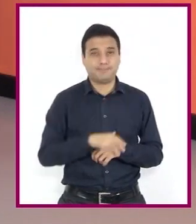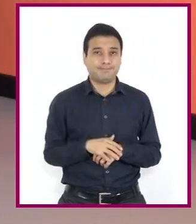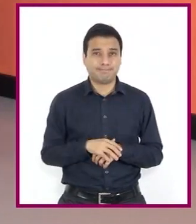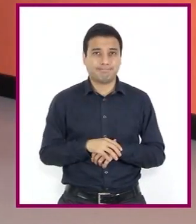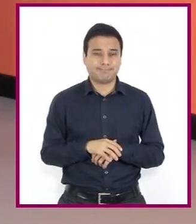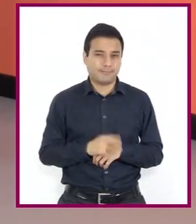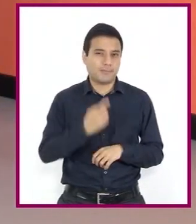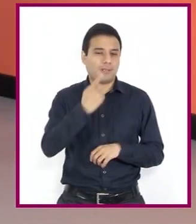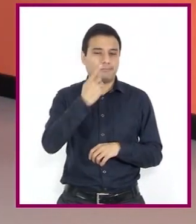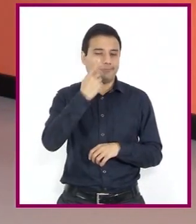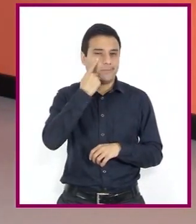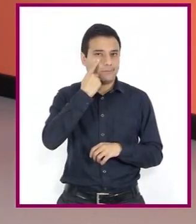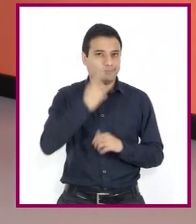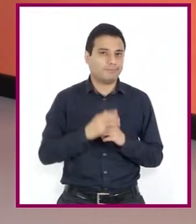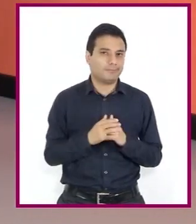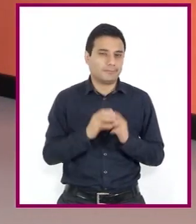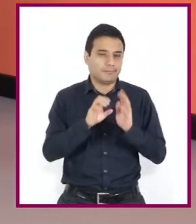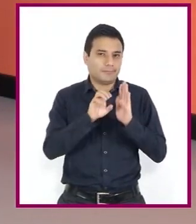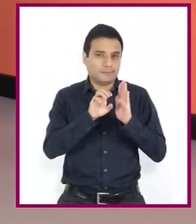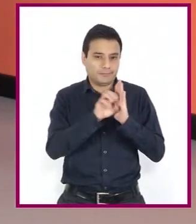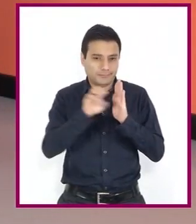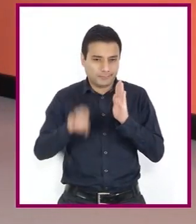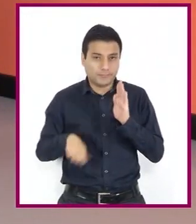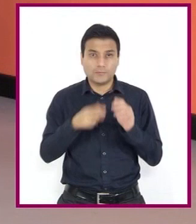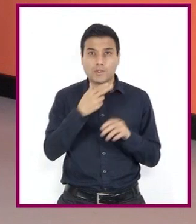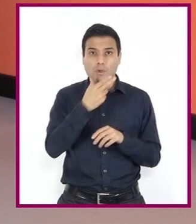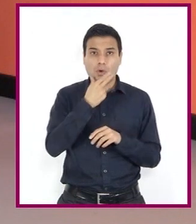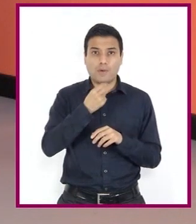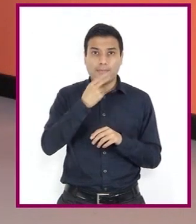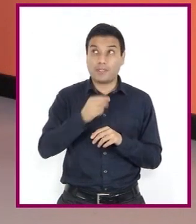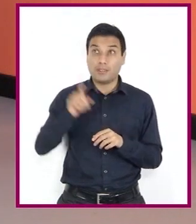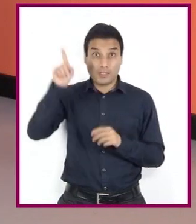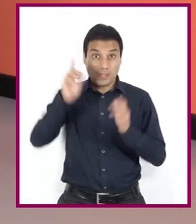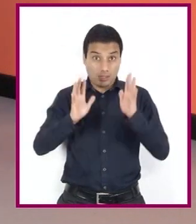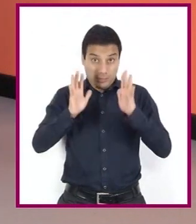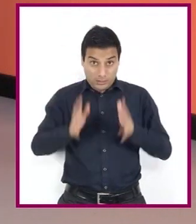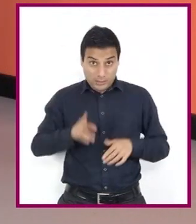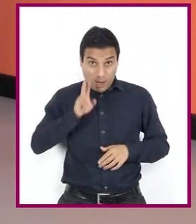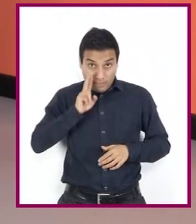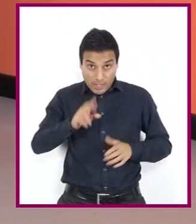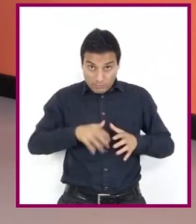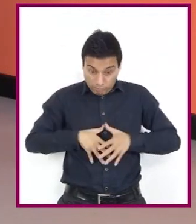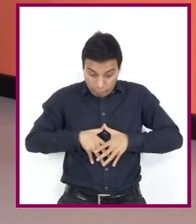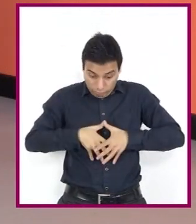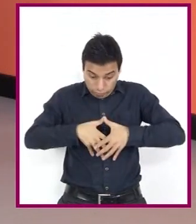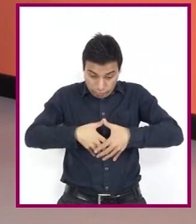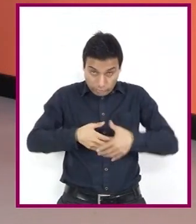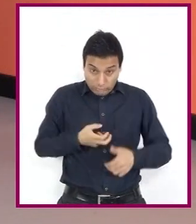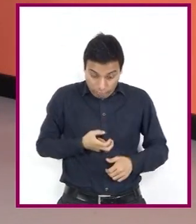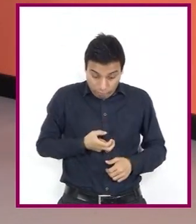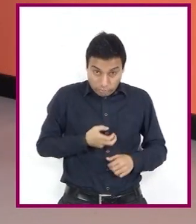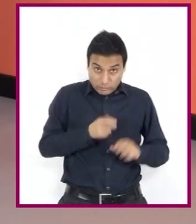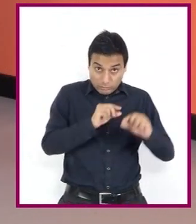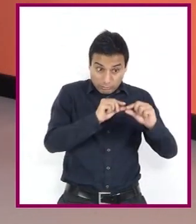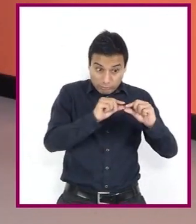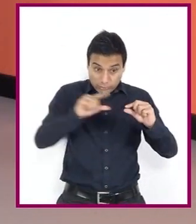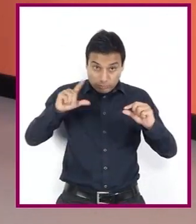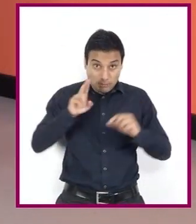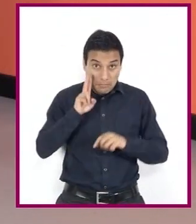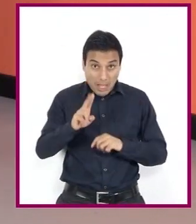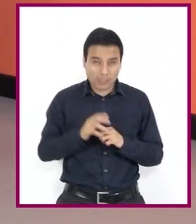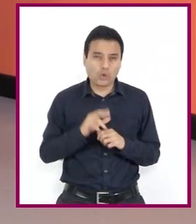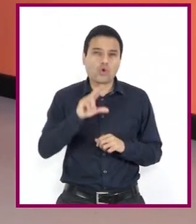que podemos identificar que si bien Haeckel nunca observó los embriones en sus diferentes etapas de desarrollo, sí